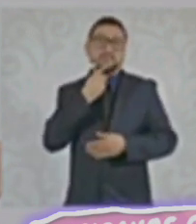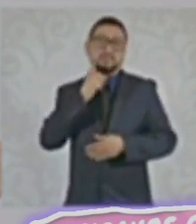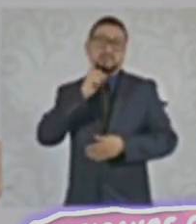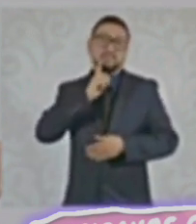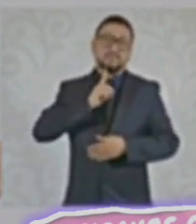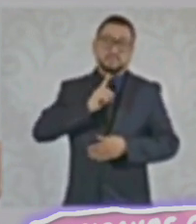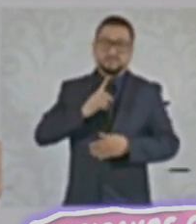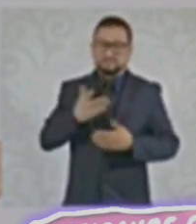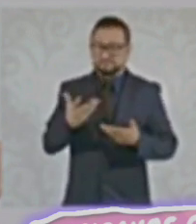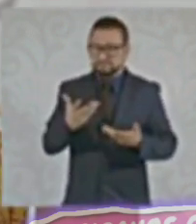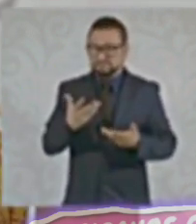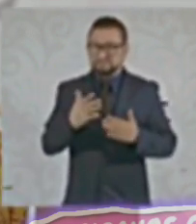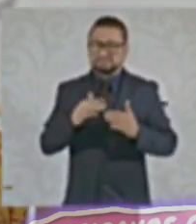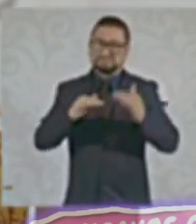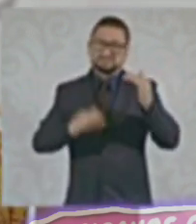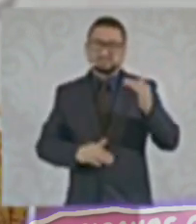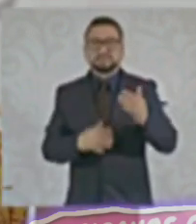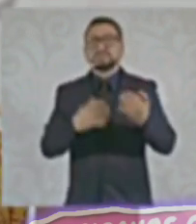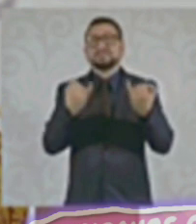escondía